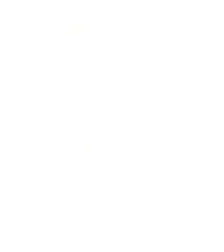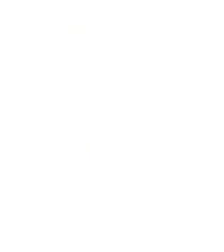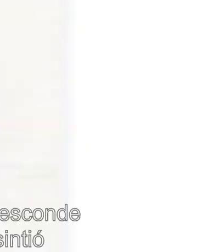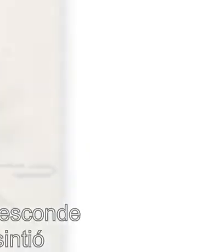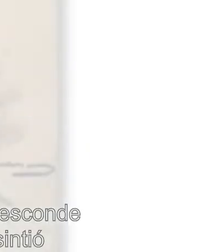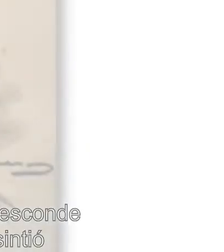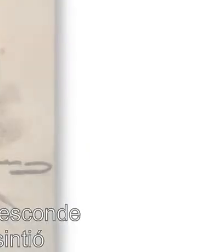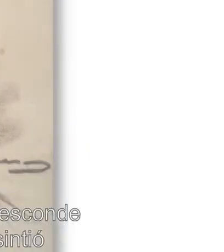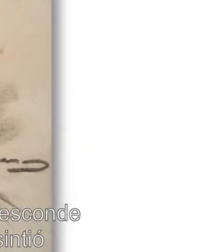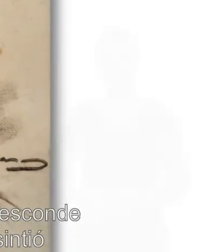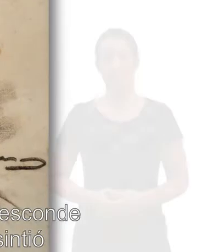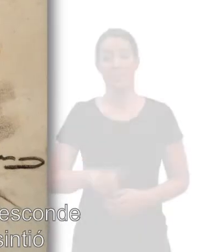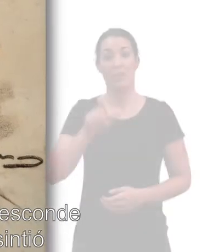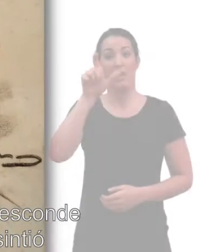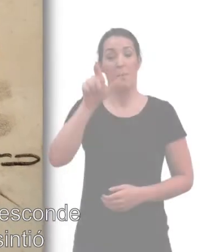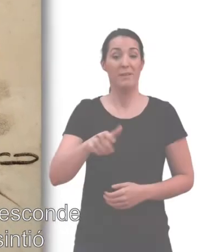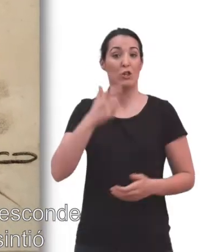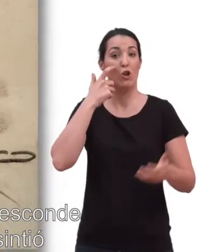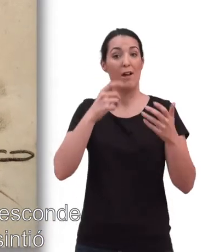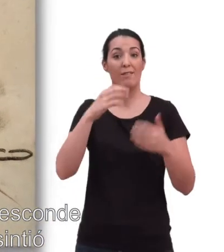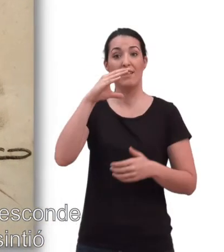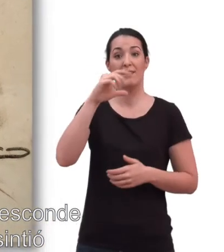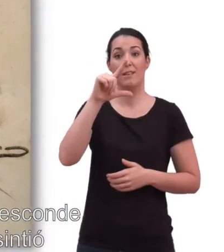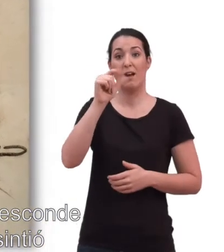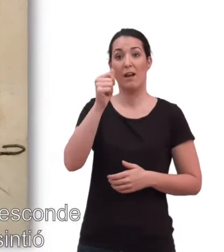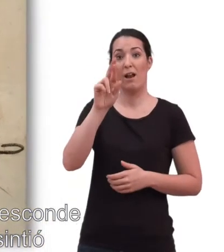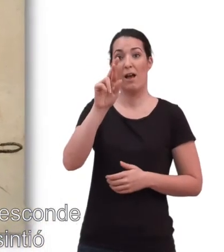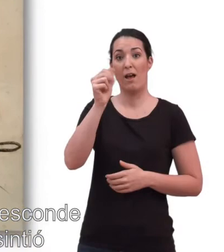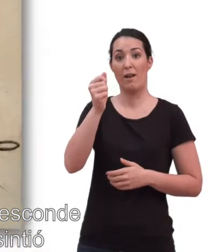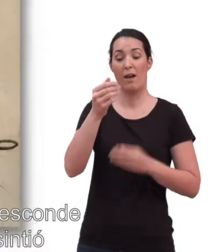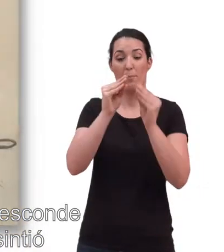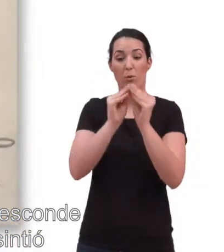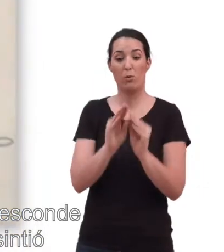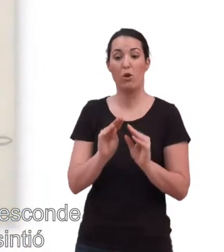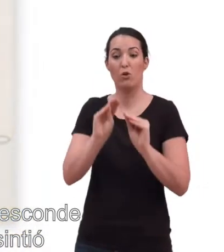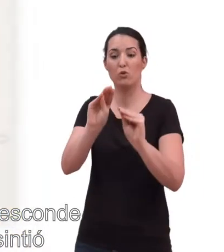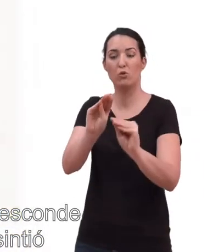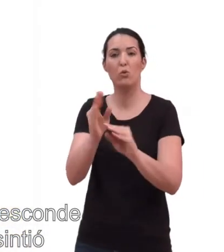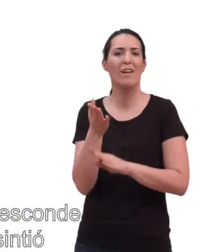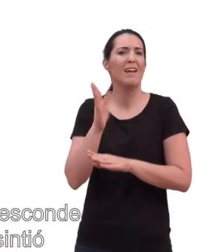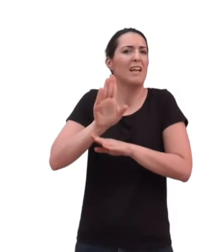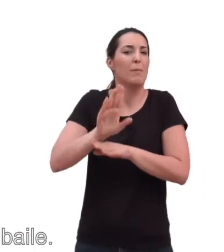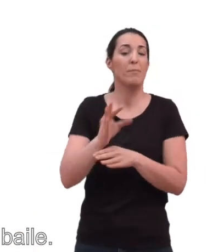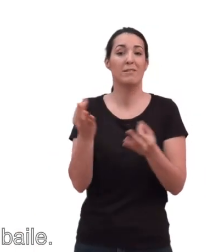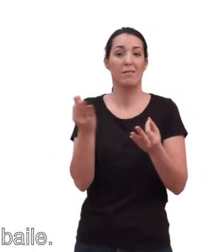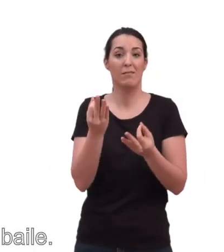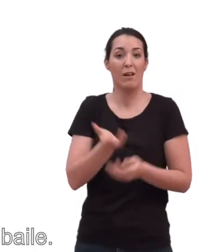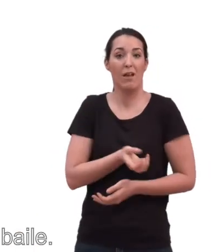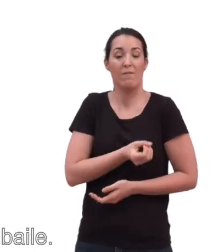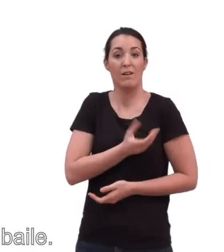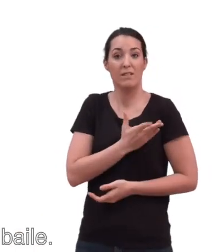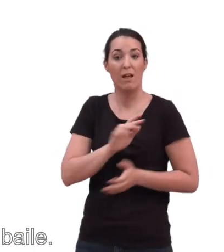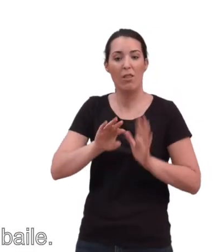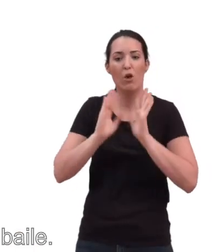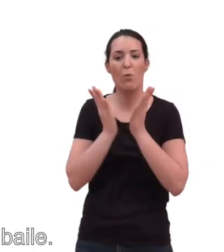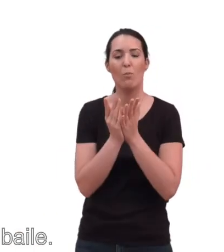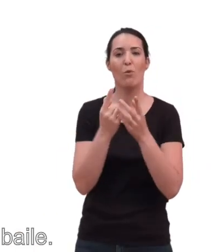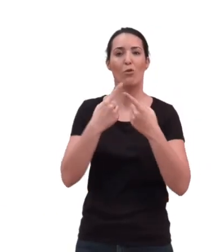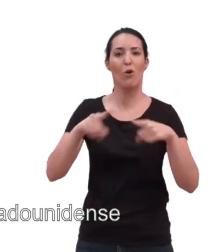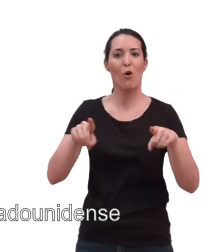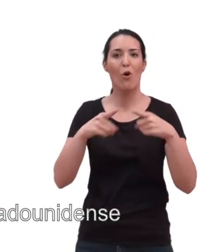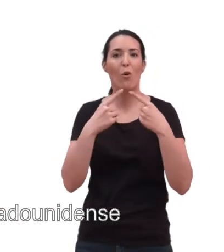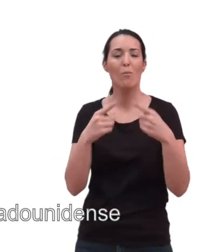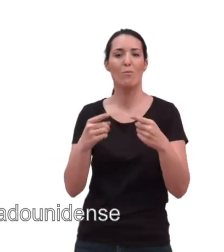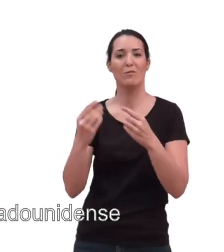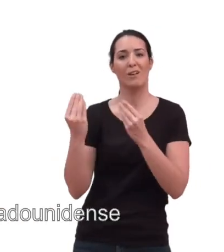La producción de Josep Clarà no esconde la fascinación que el escultor sintió por el mundo de la música y el baile. Desde